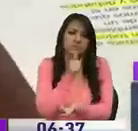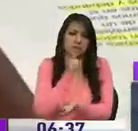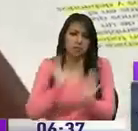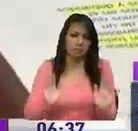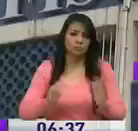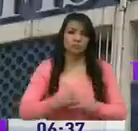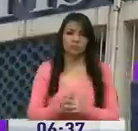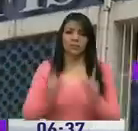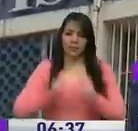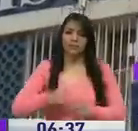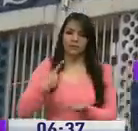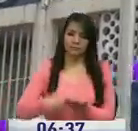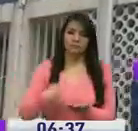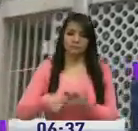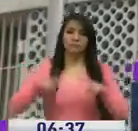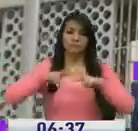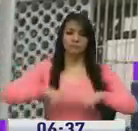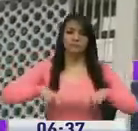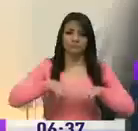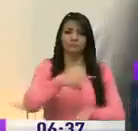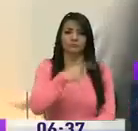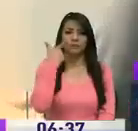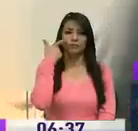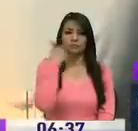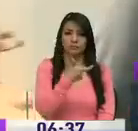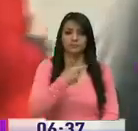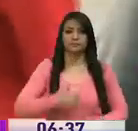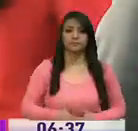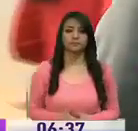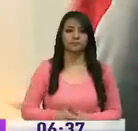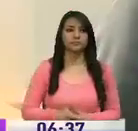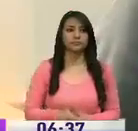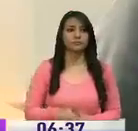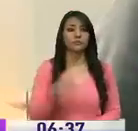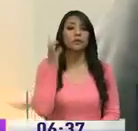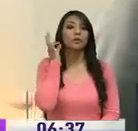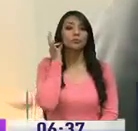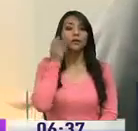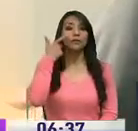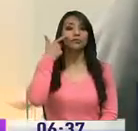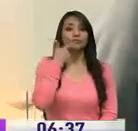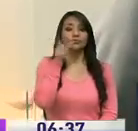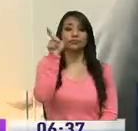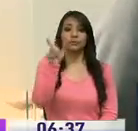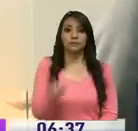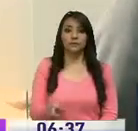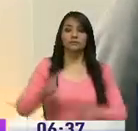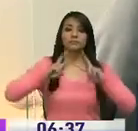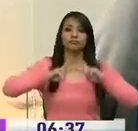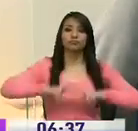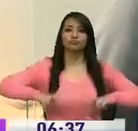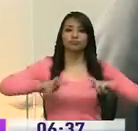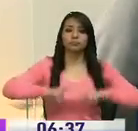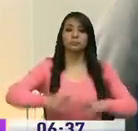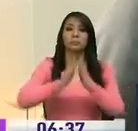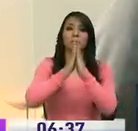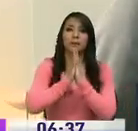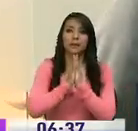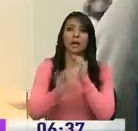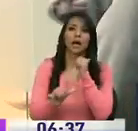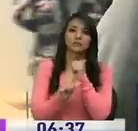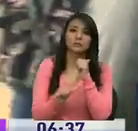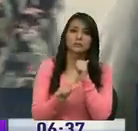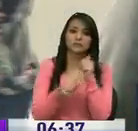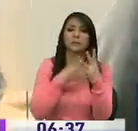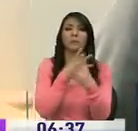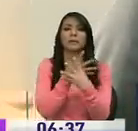ser analizado e investigado por la fiscalía la fiscal general de la nación investigar pedir una asistencia penal una cooperación